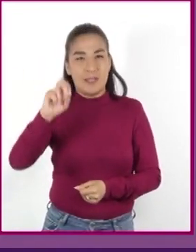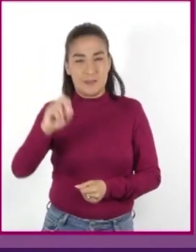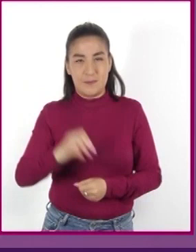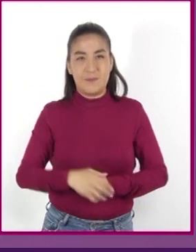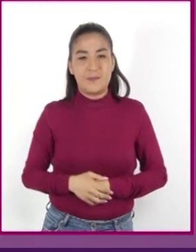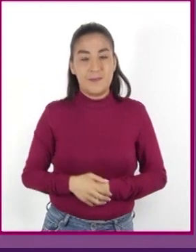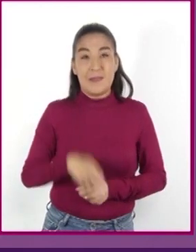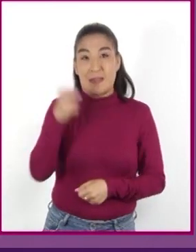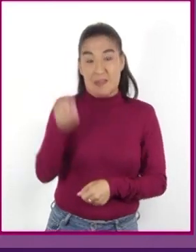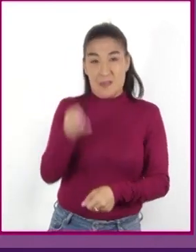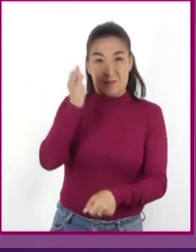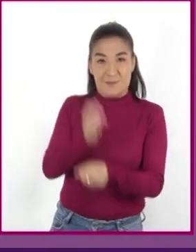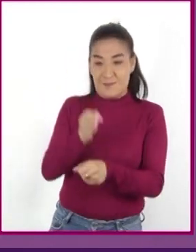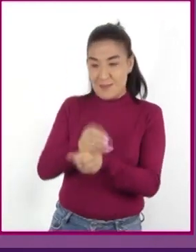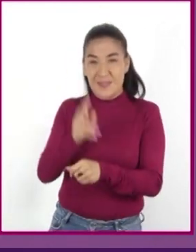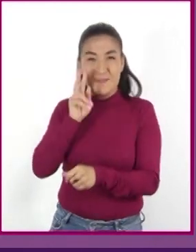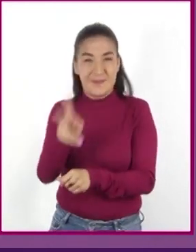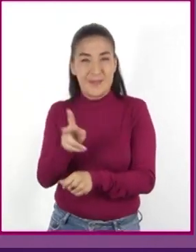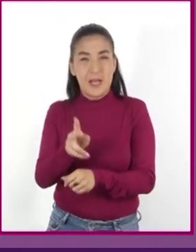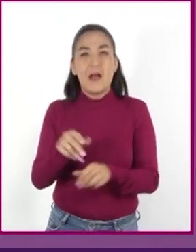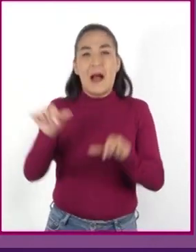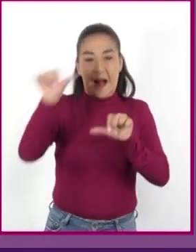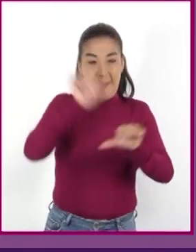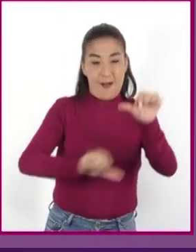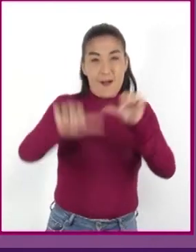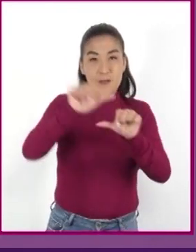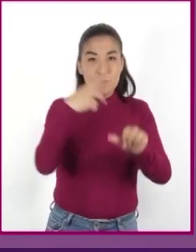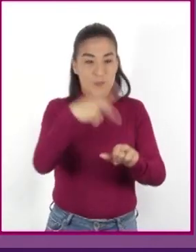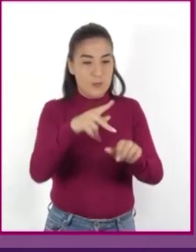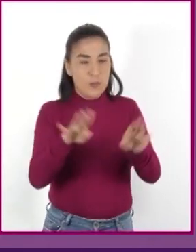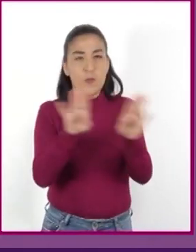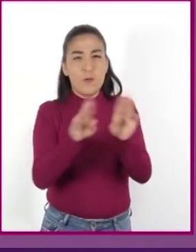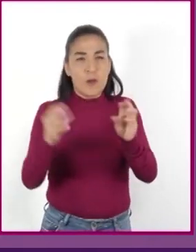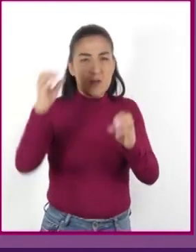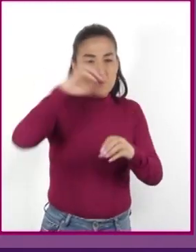Con este procedimiento, los átomos de las moléculas de agua